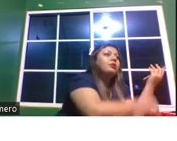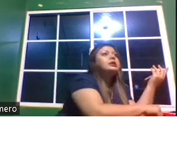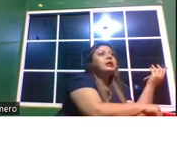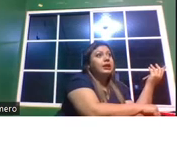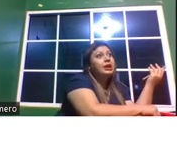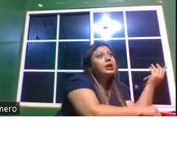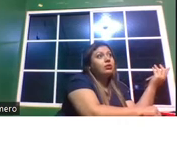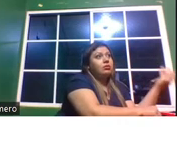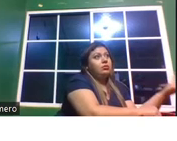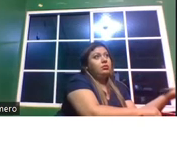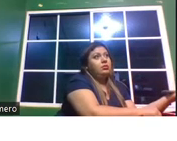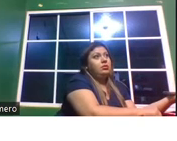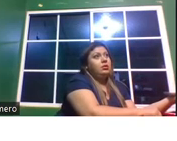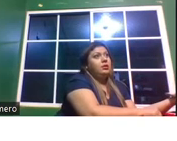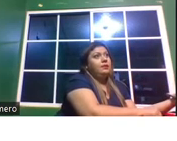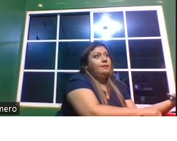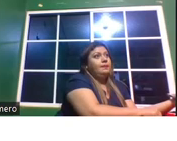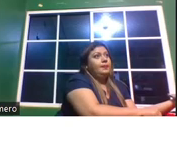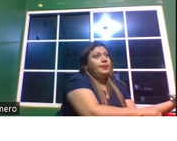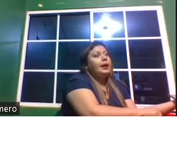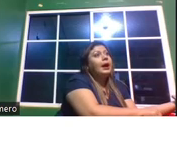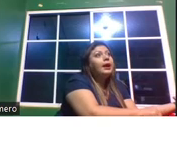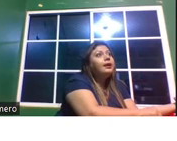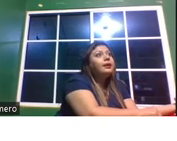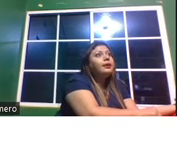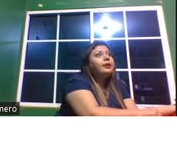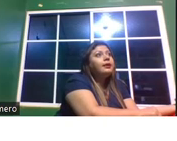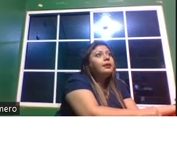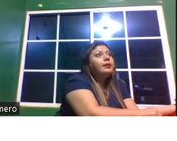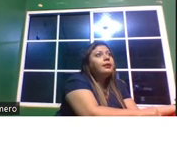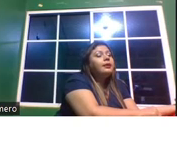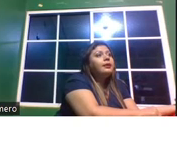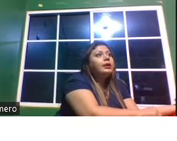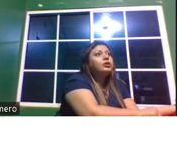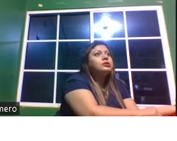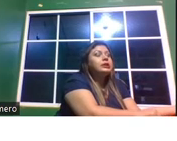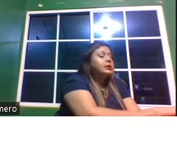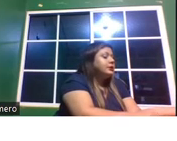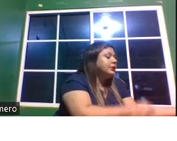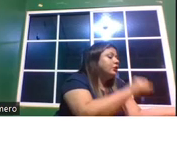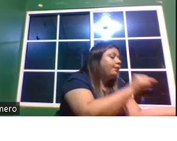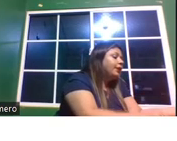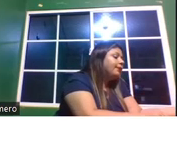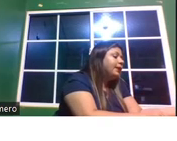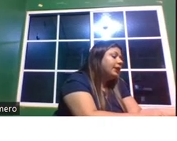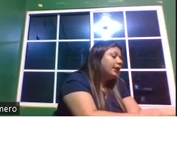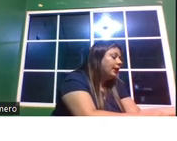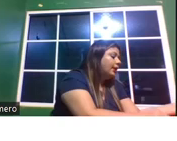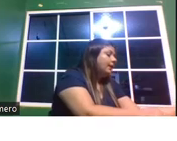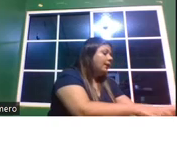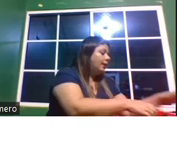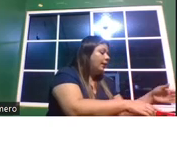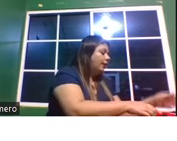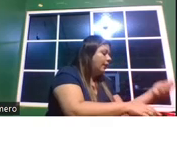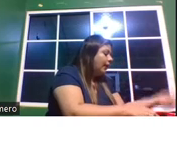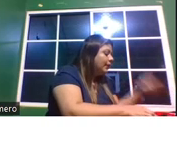usted llegar 30 minutos, pero la dispersión de pensamiento, y eso es medido por la OIT, si no hay satisfacción interna, la dispersión a